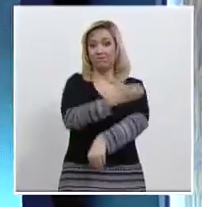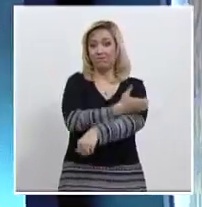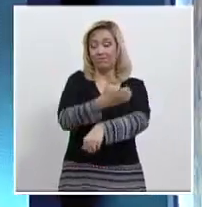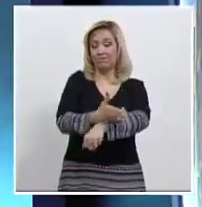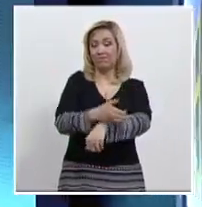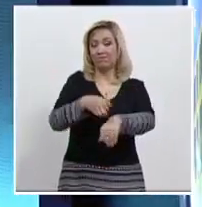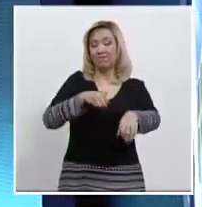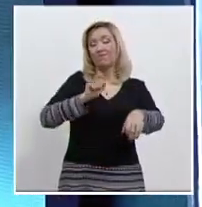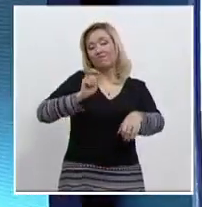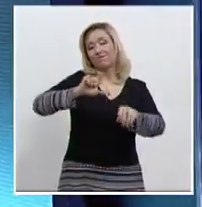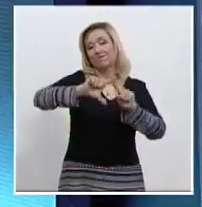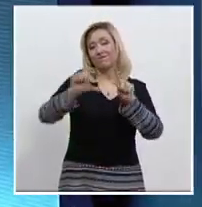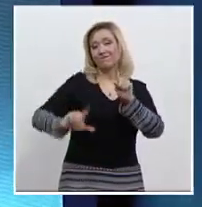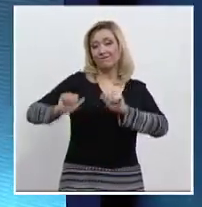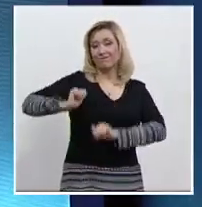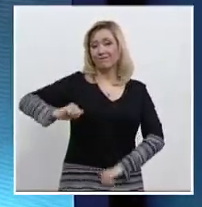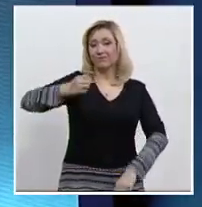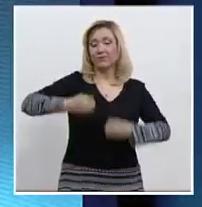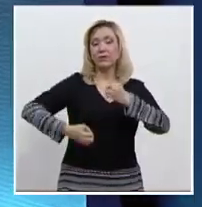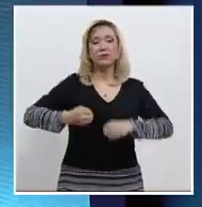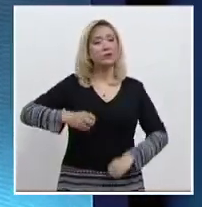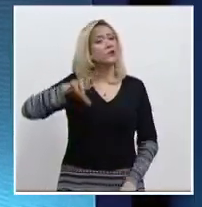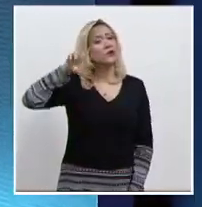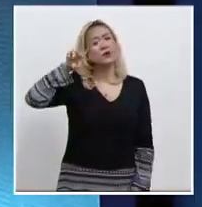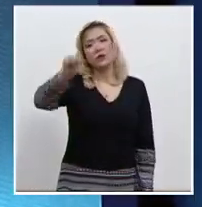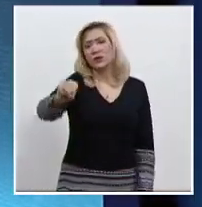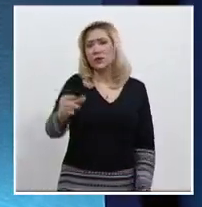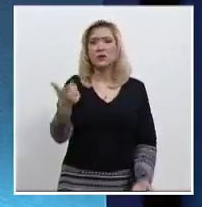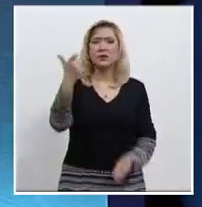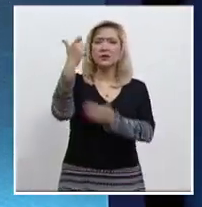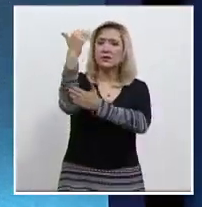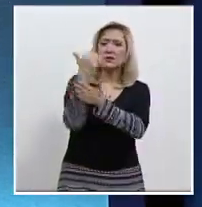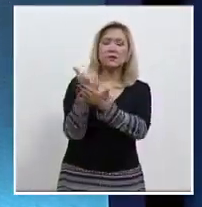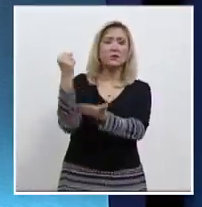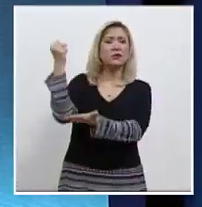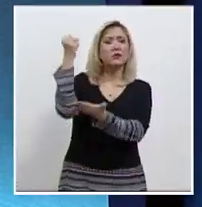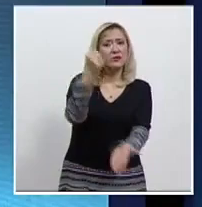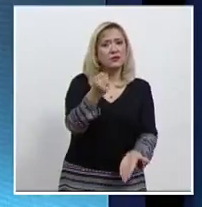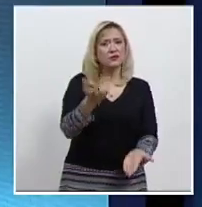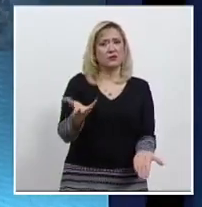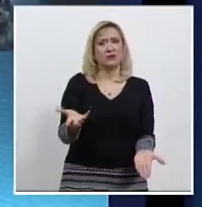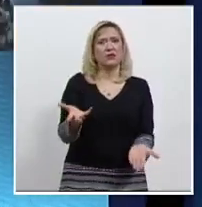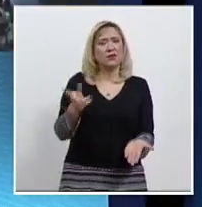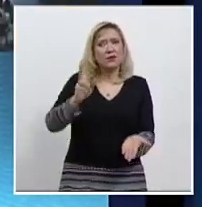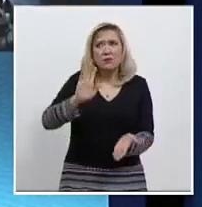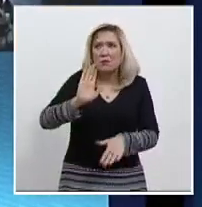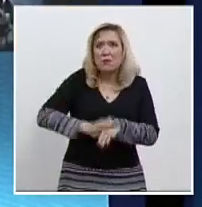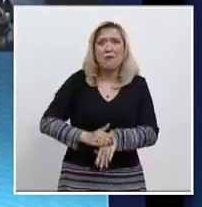se manifiestan en contra del recorte al presupuesto. Adelante, Laura, te escuchamos.